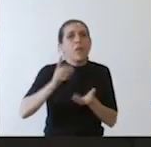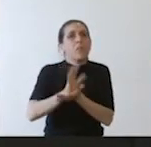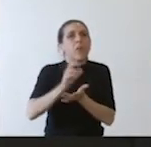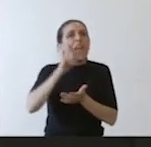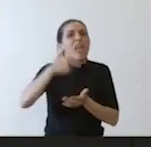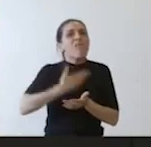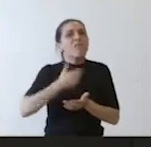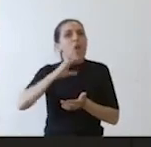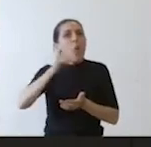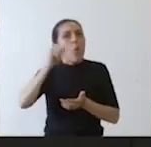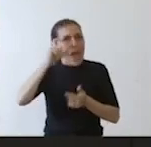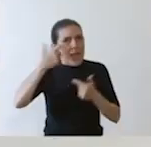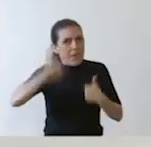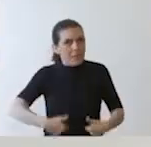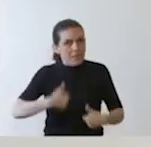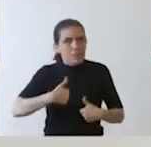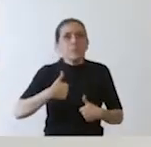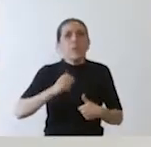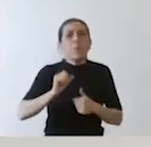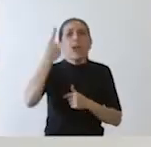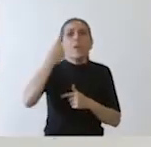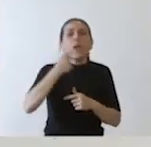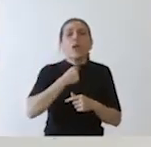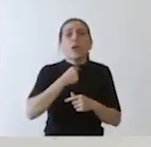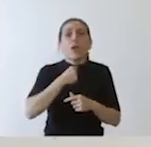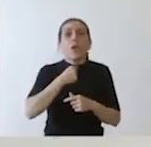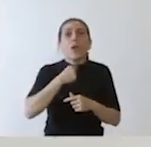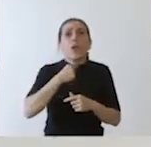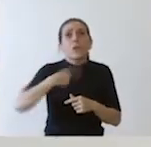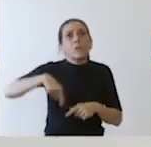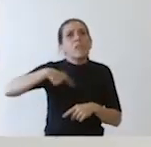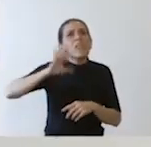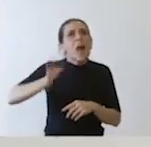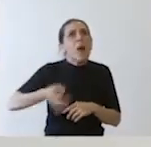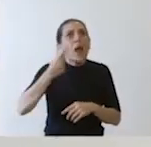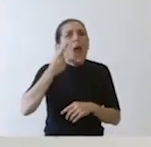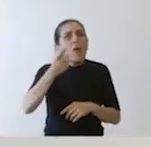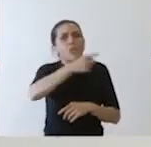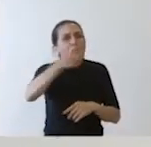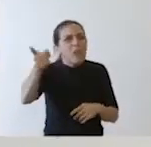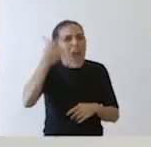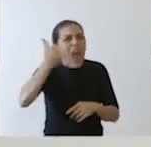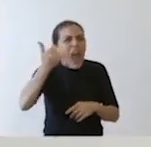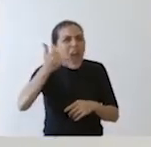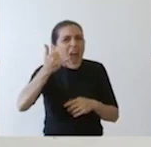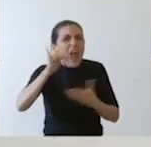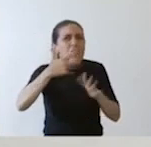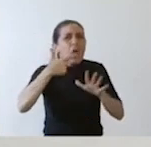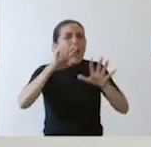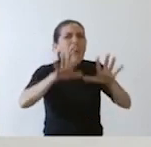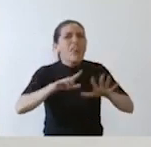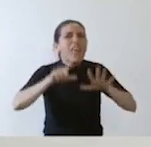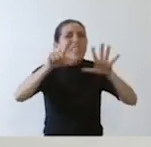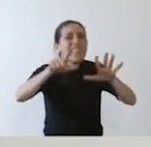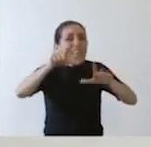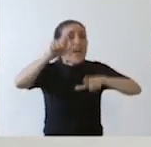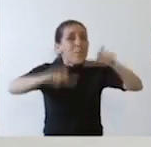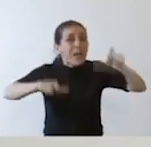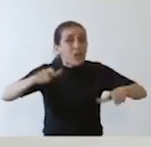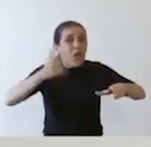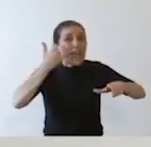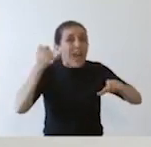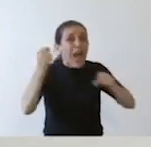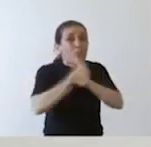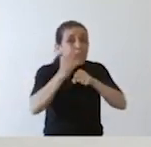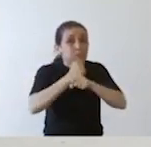Infobae. En primer lugar, queríamos saber si ustedes tienen un seguimiento de los 17 casos que se han